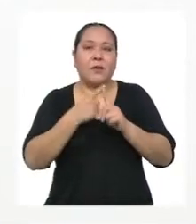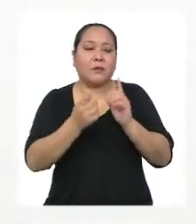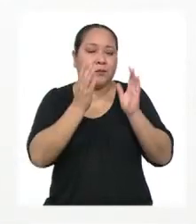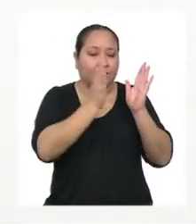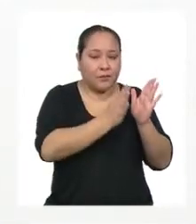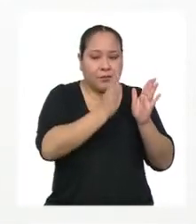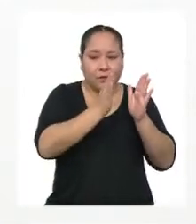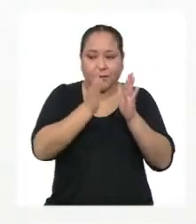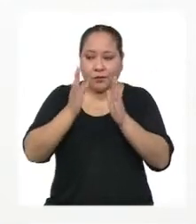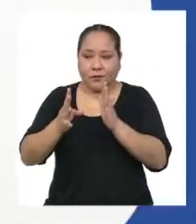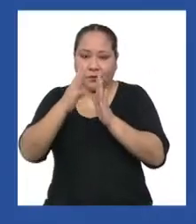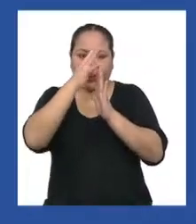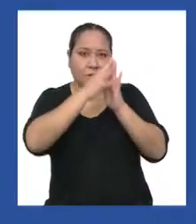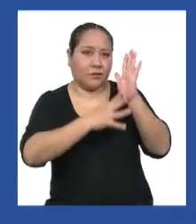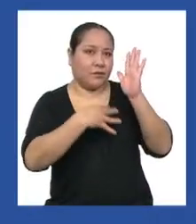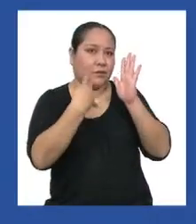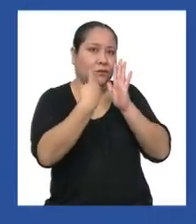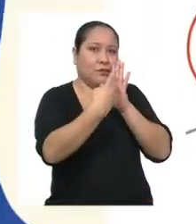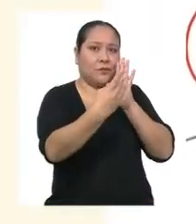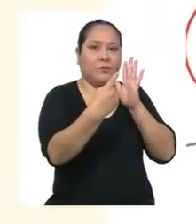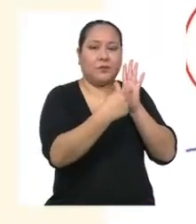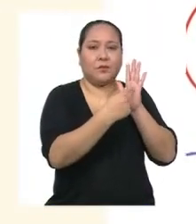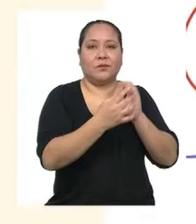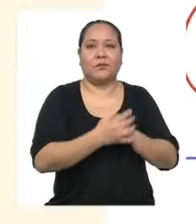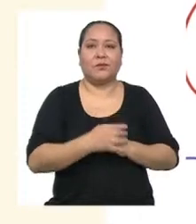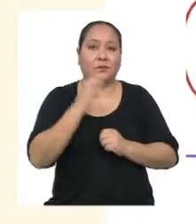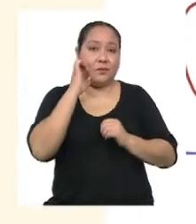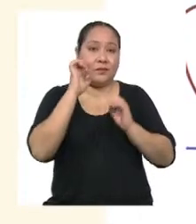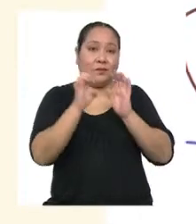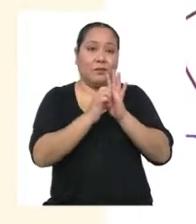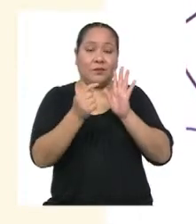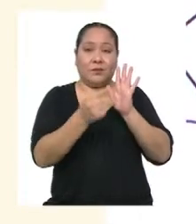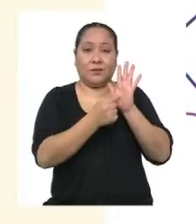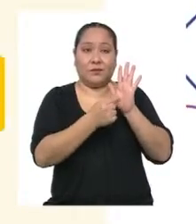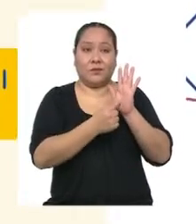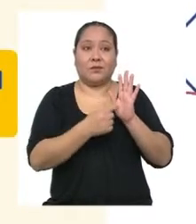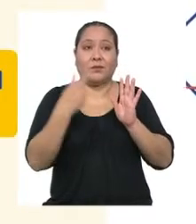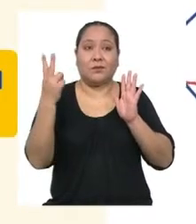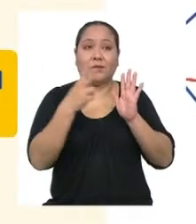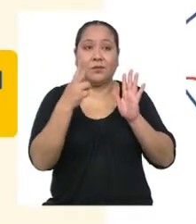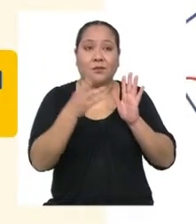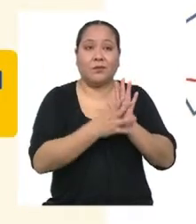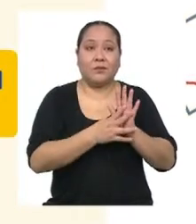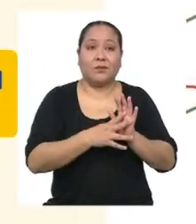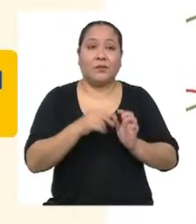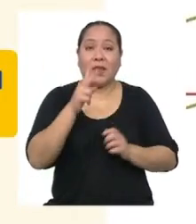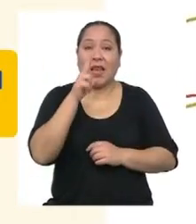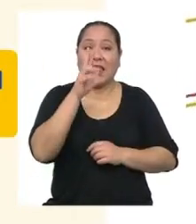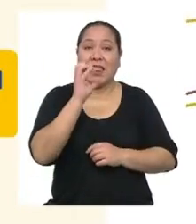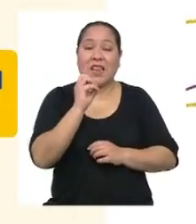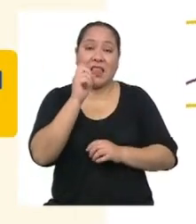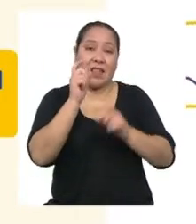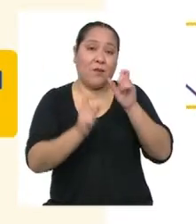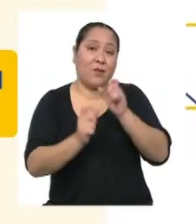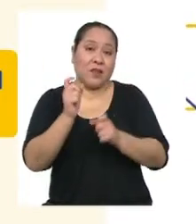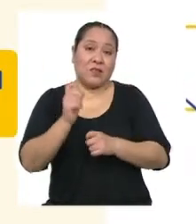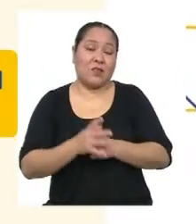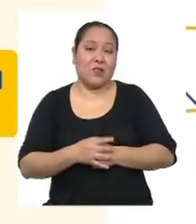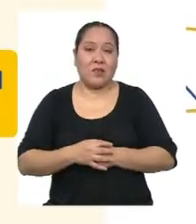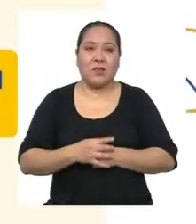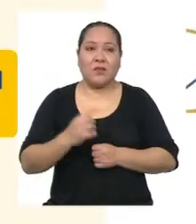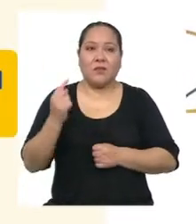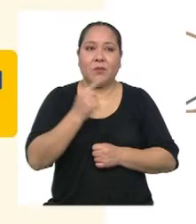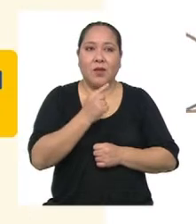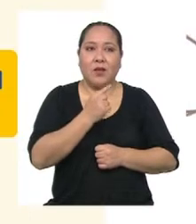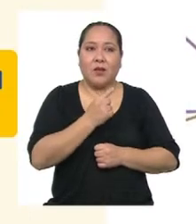organizamos en una tabla de frecuencias. Como esta de acá. Aquí podemos ver que hubo un total de 30 encuestados, pero la variable